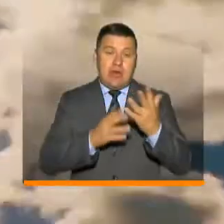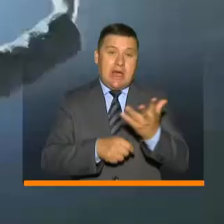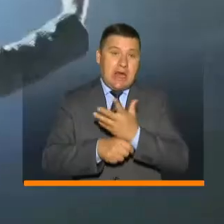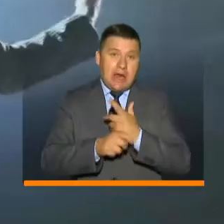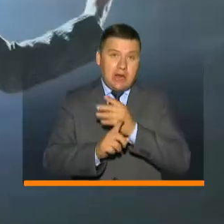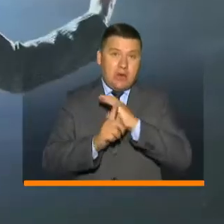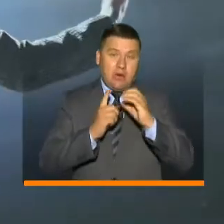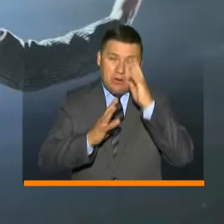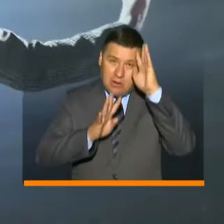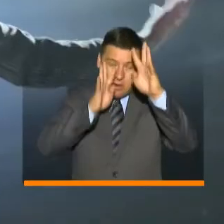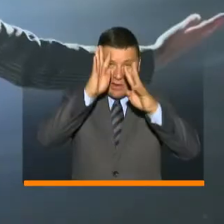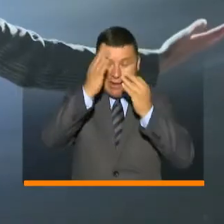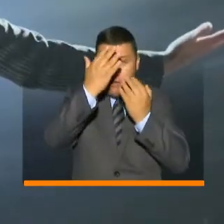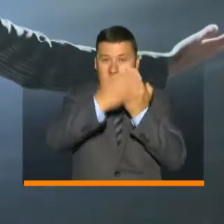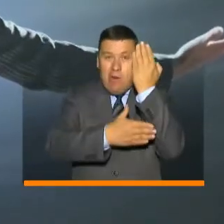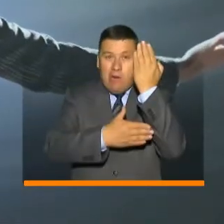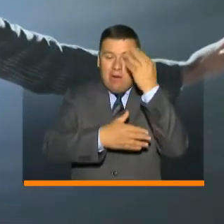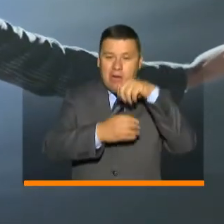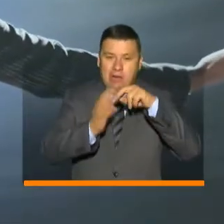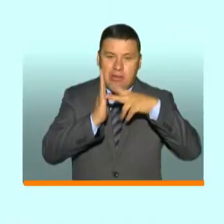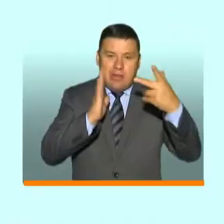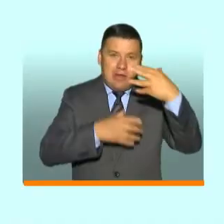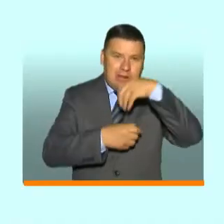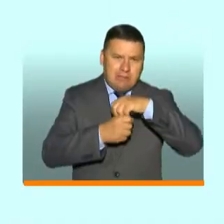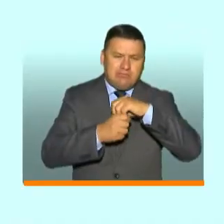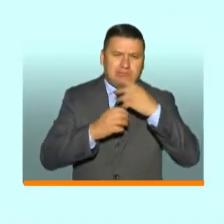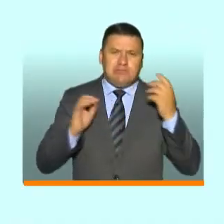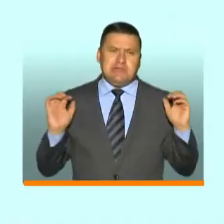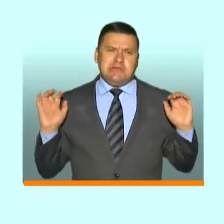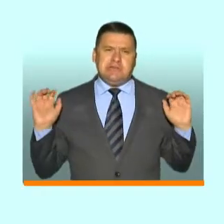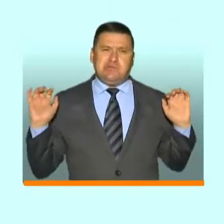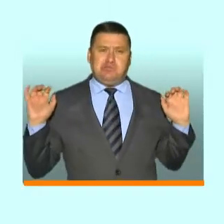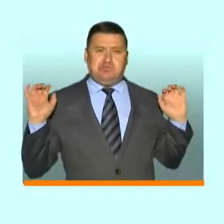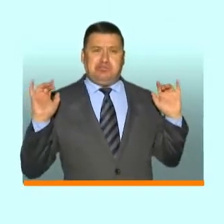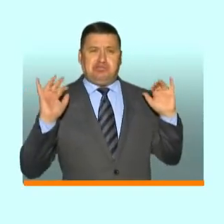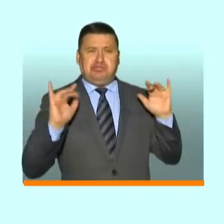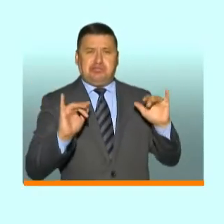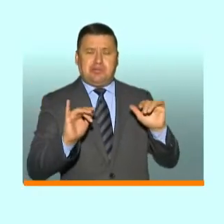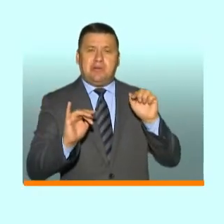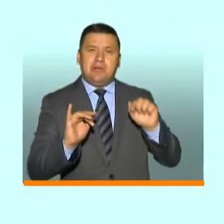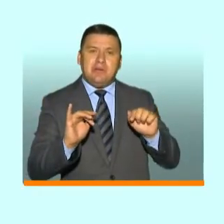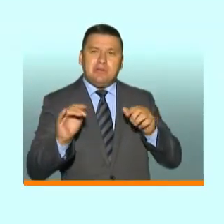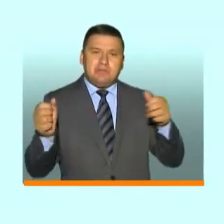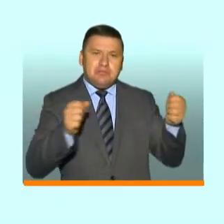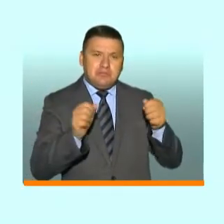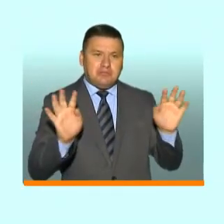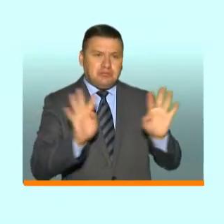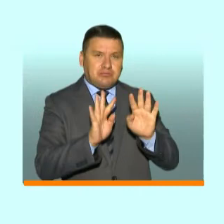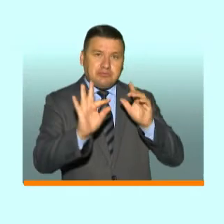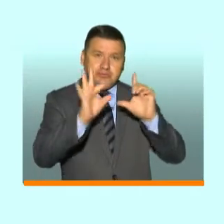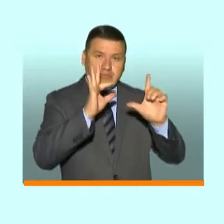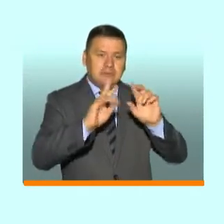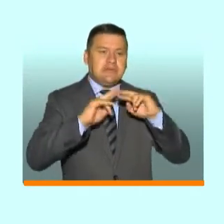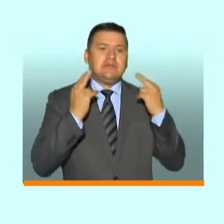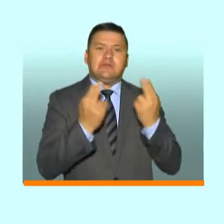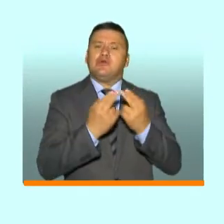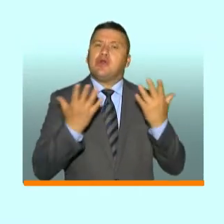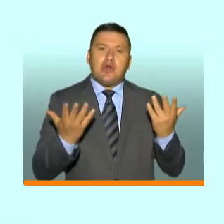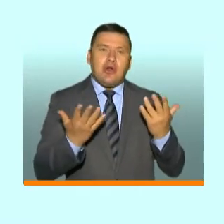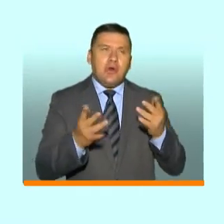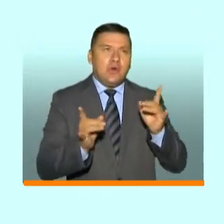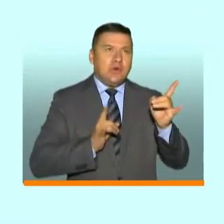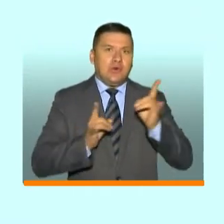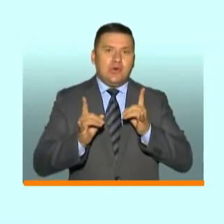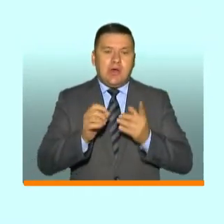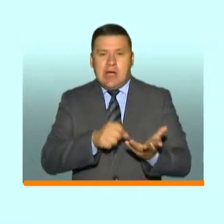Cultura, Creatividad y Tecnología. Los más grandes exponentes de la economía naranja del mundo. Reunidos para